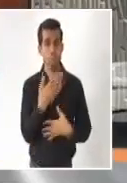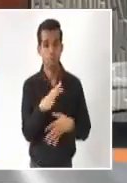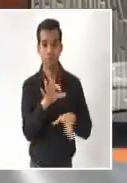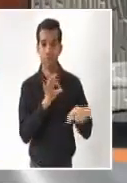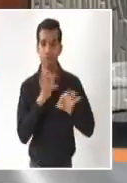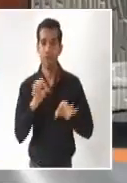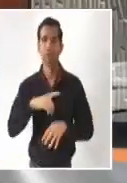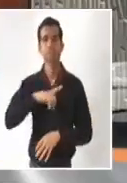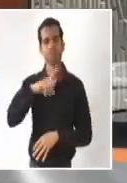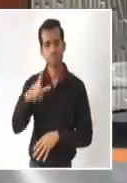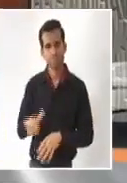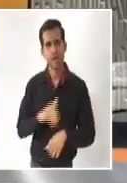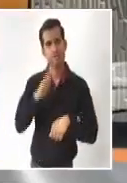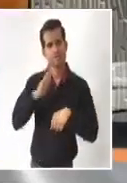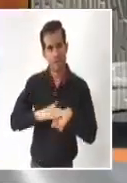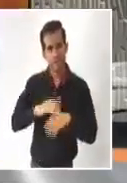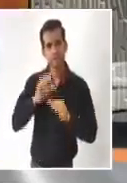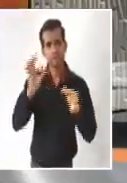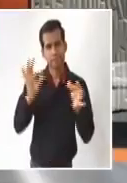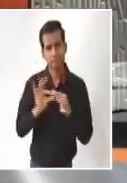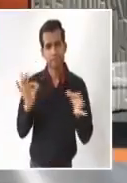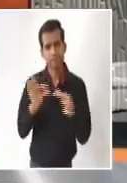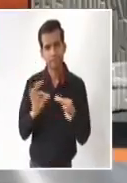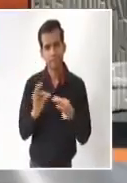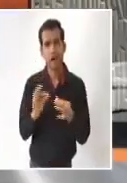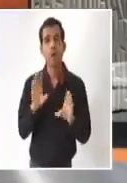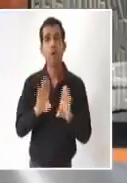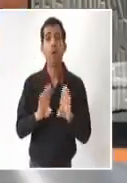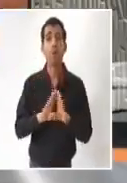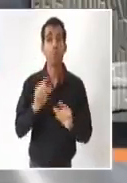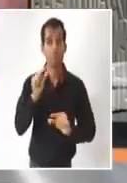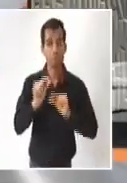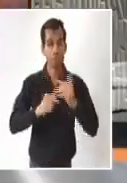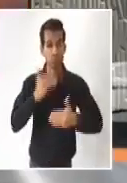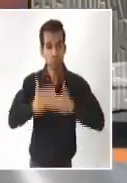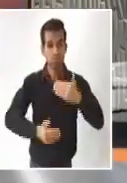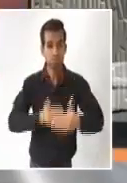seleccionadas. Ya más adelante les estaremos explicando y platicando cómo va este proceso de preparación.